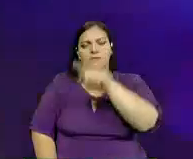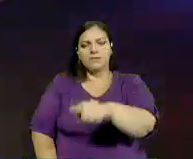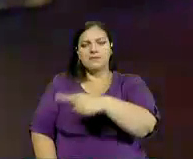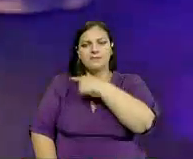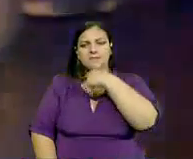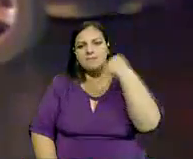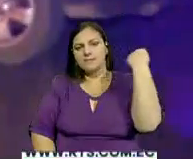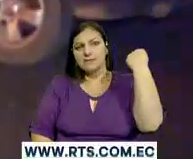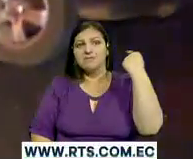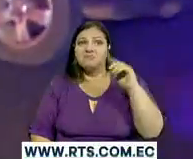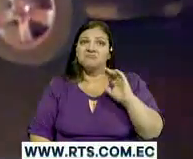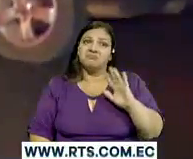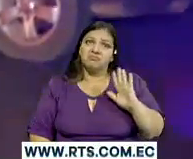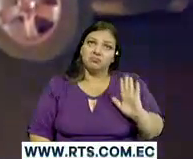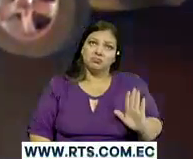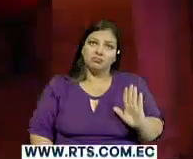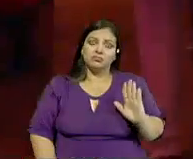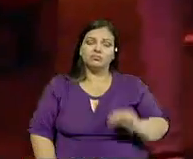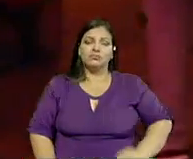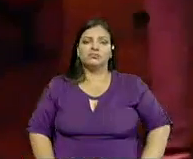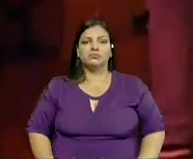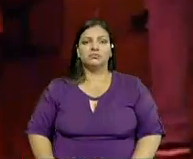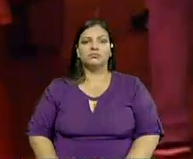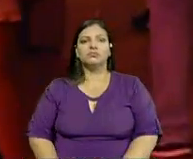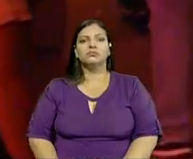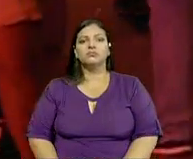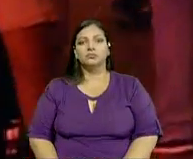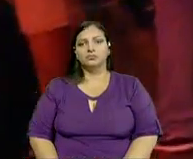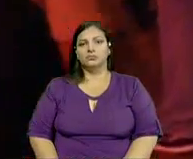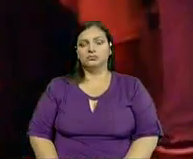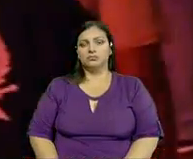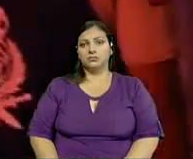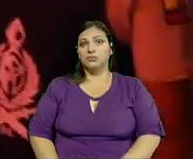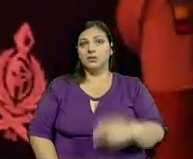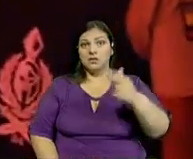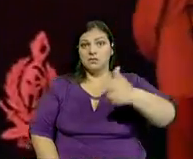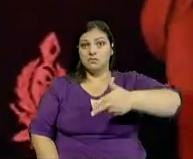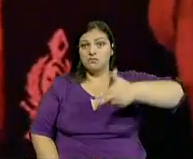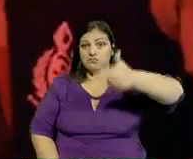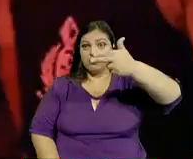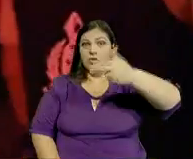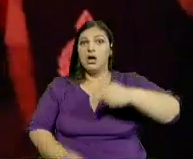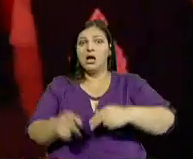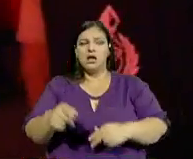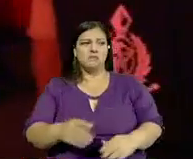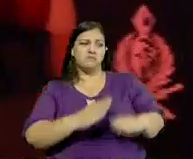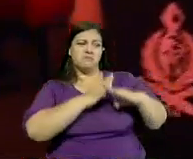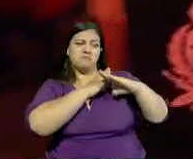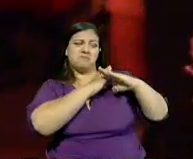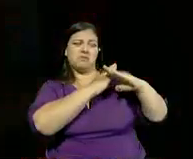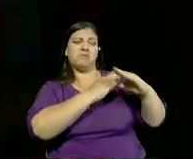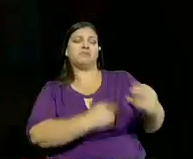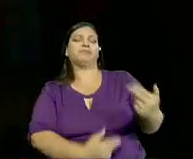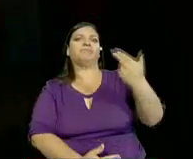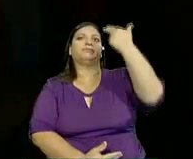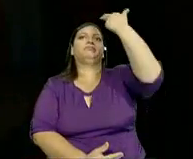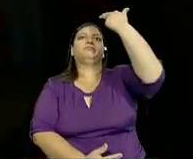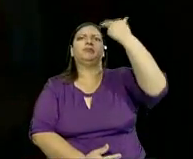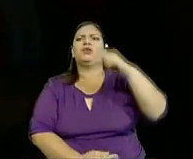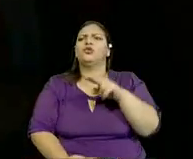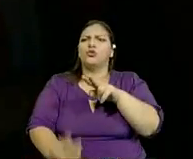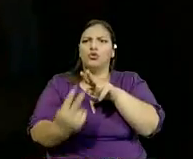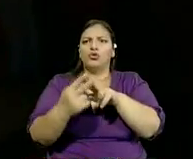que sí. Creo que han puesto resistencia. Porque yo lo conozco, él es una persona muy